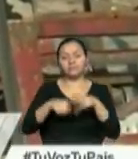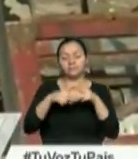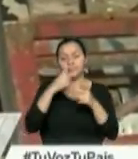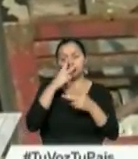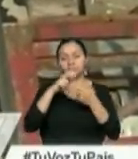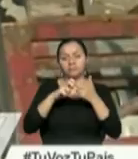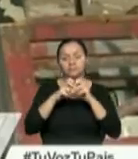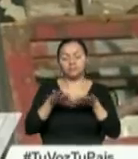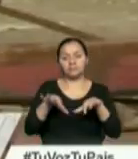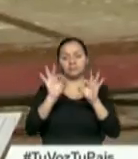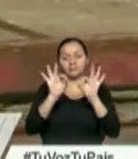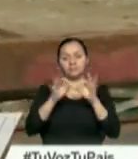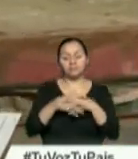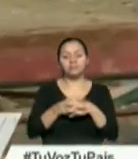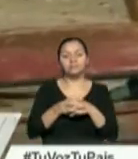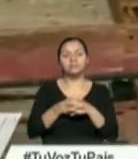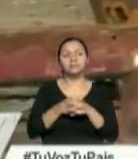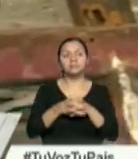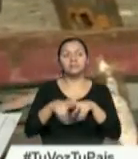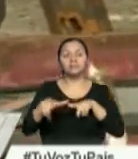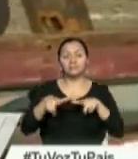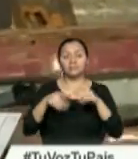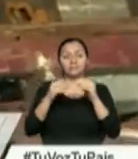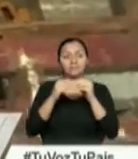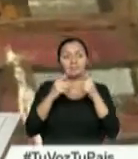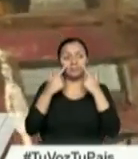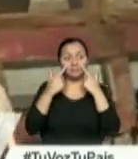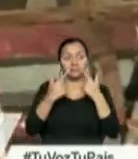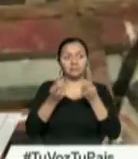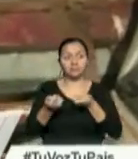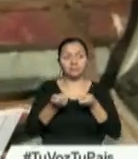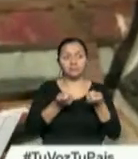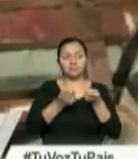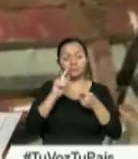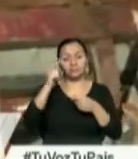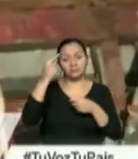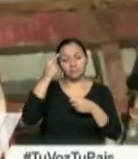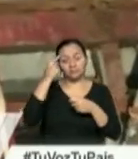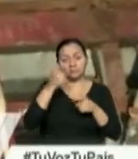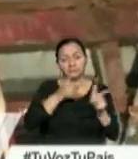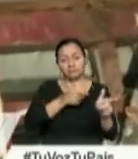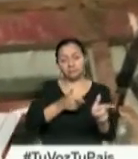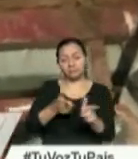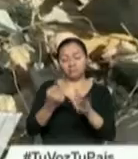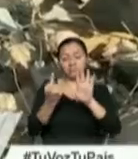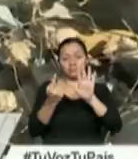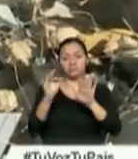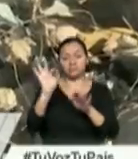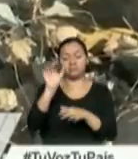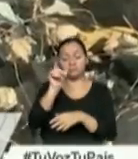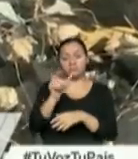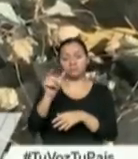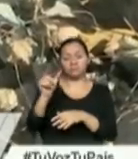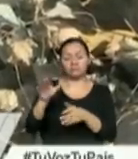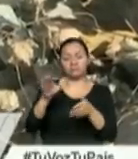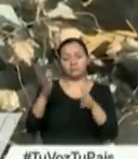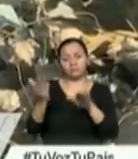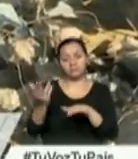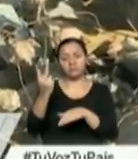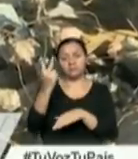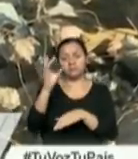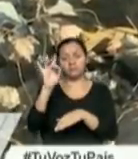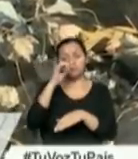ofensiva. Y en la zona bajo control del gobierno, la artillería rebelde mató a 69 civiles, entre los cuales